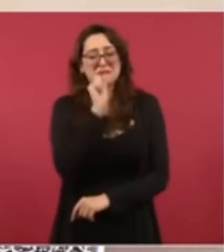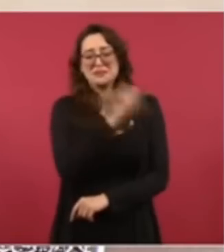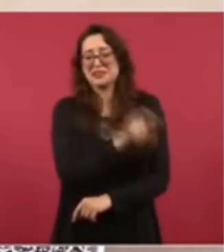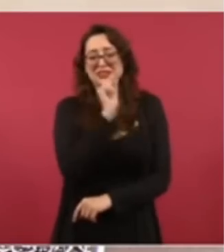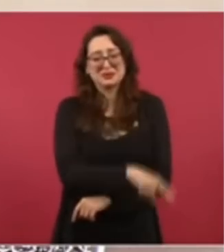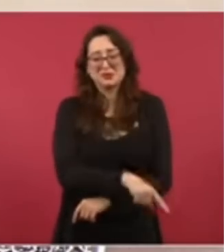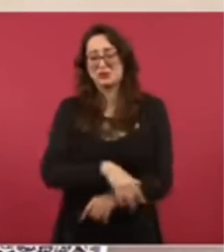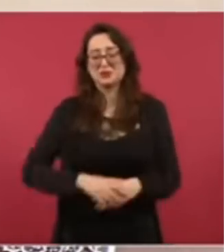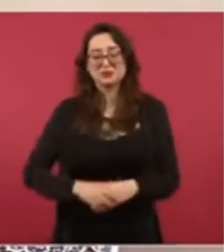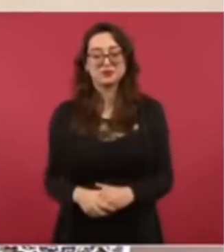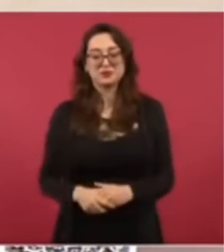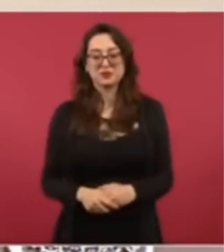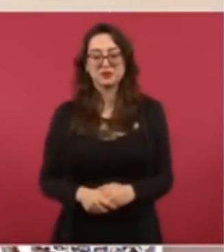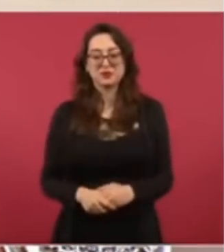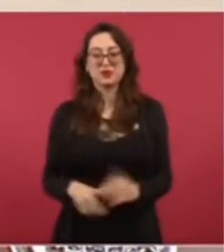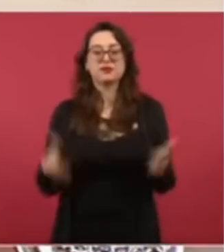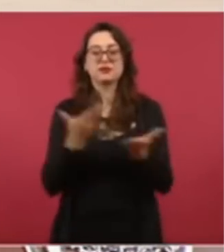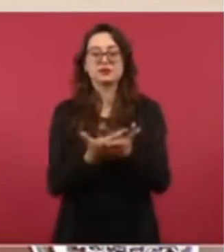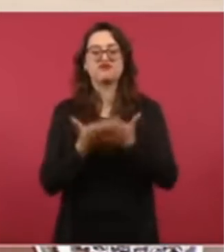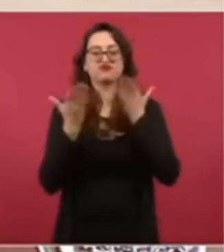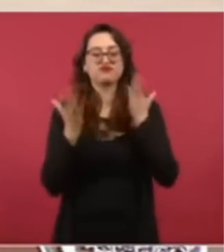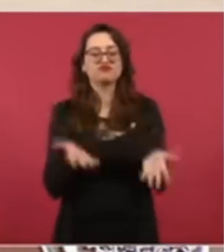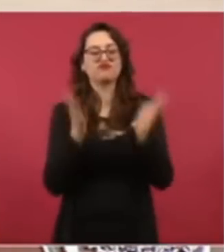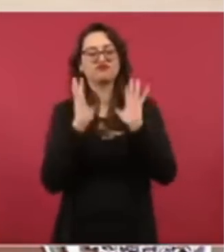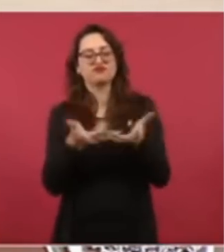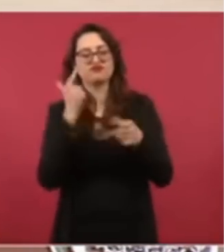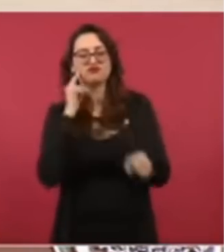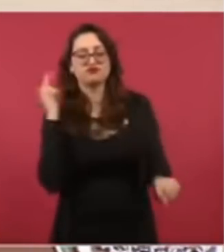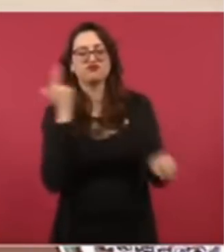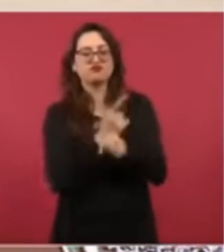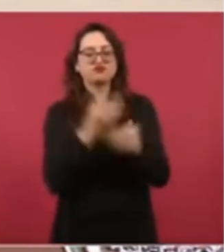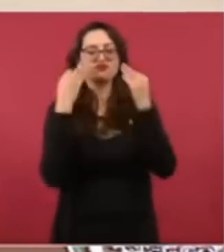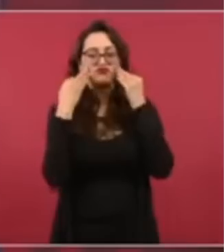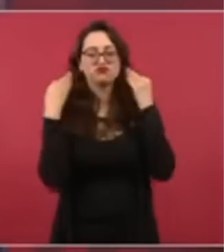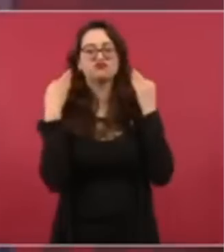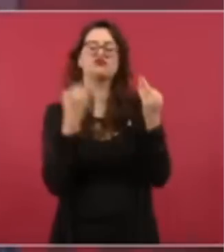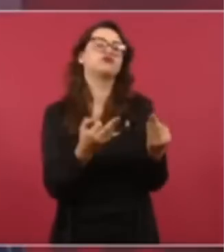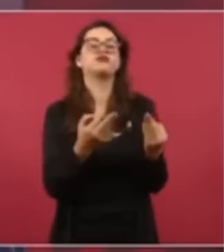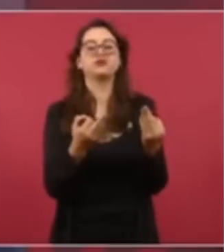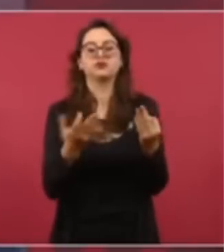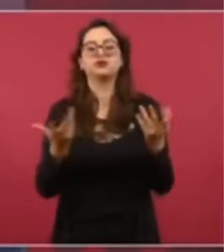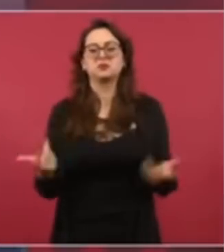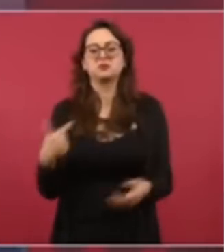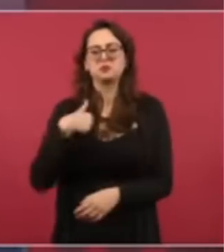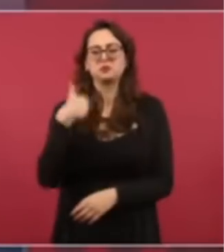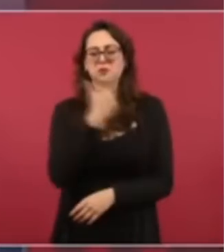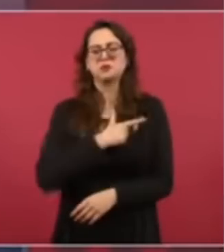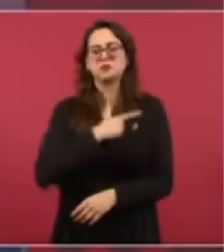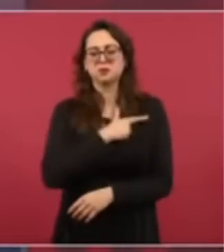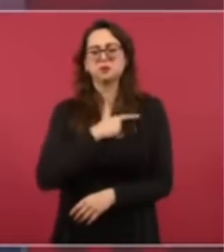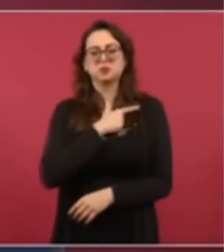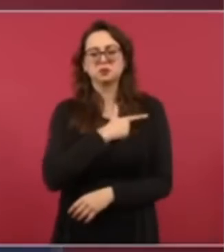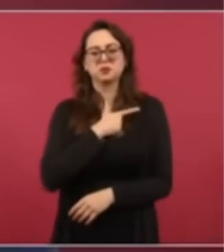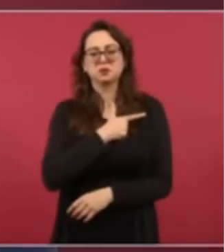Y lo que está quedando de manifiesto también, que es bueno, que lo celebro, es que